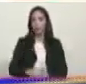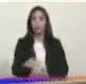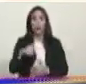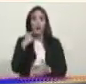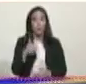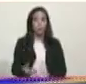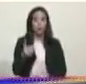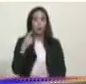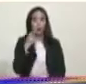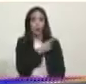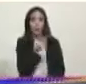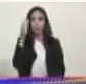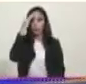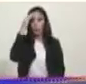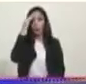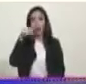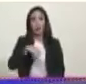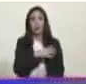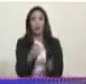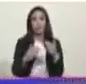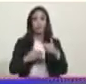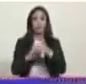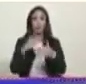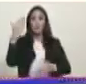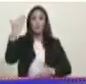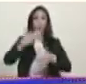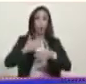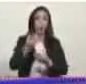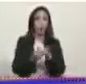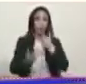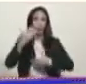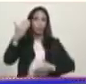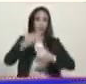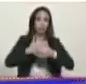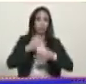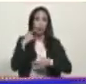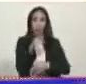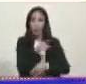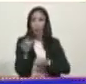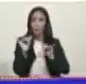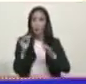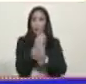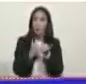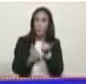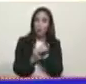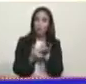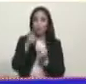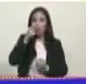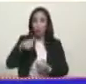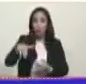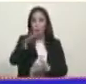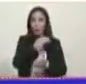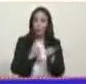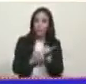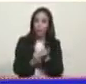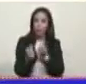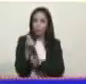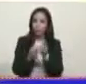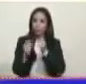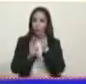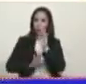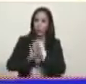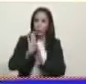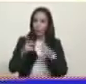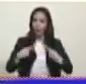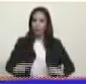a pesar del bloqueo económico, usted sigue haciendo inversión social junto al pueblo, inversión para la calidad de vida,